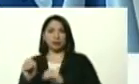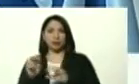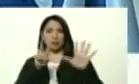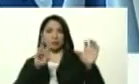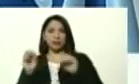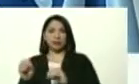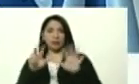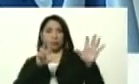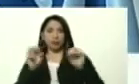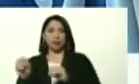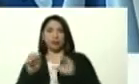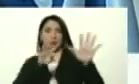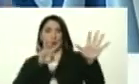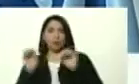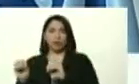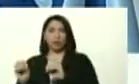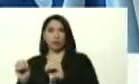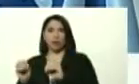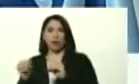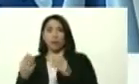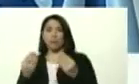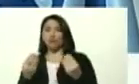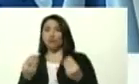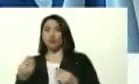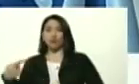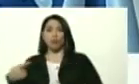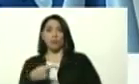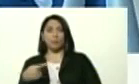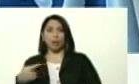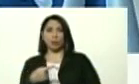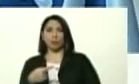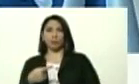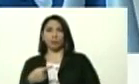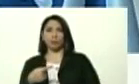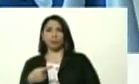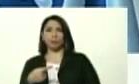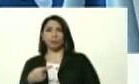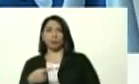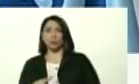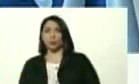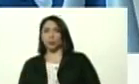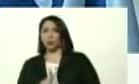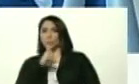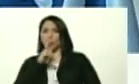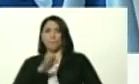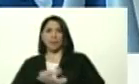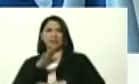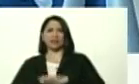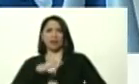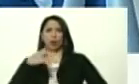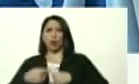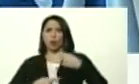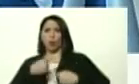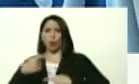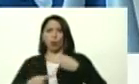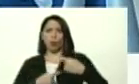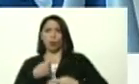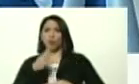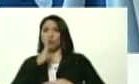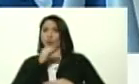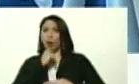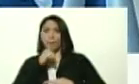70, 80 y 90. Y mucho menos, obviamente, de las aberraciones que ocurren a diario,